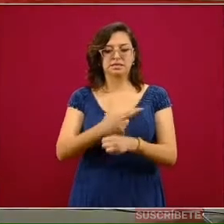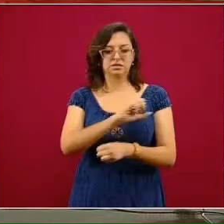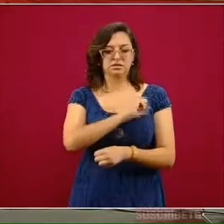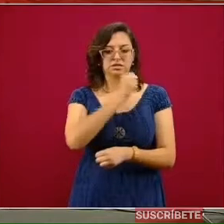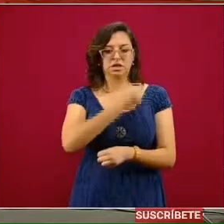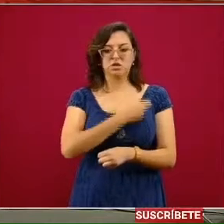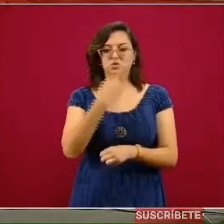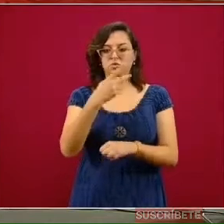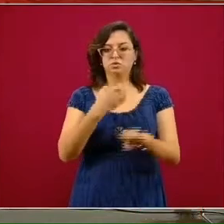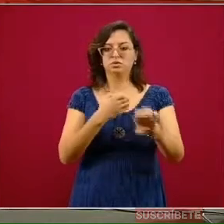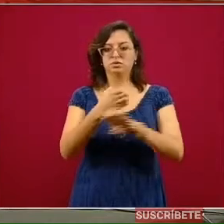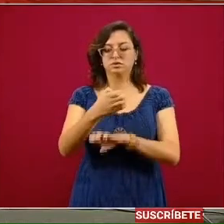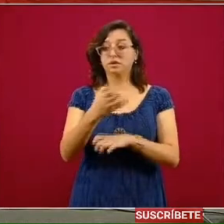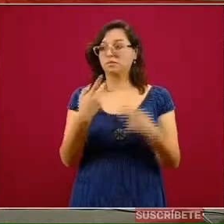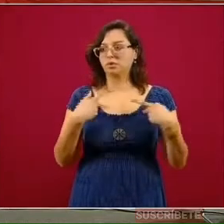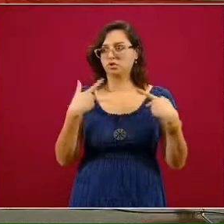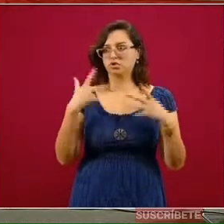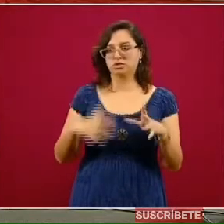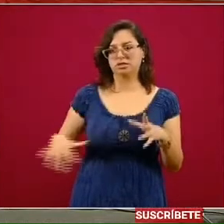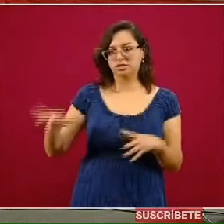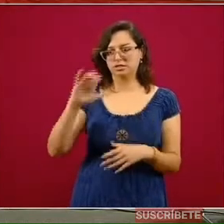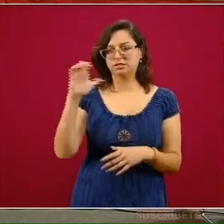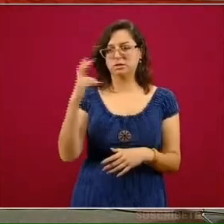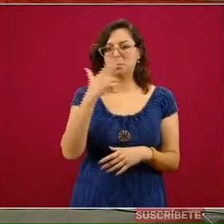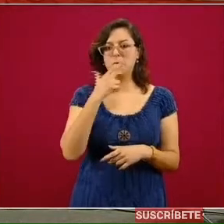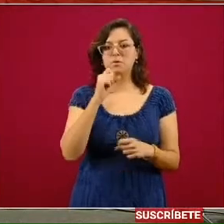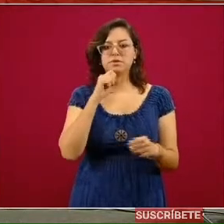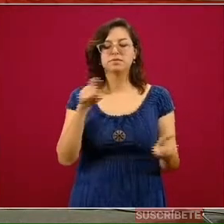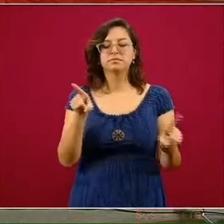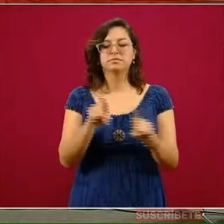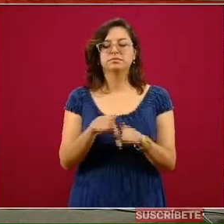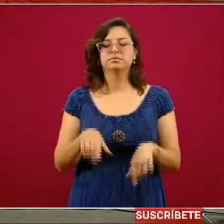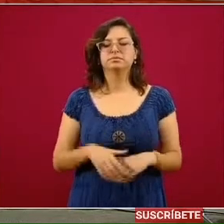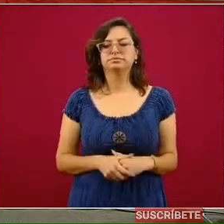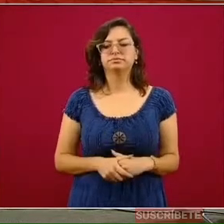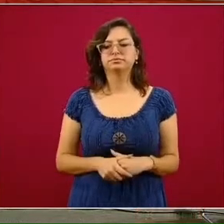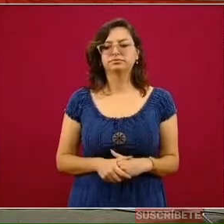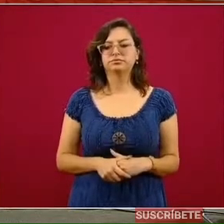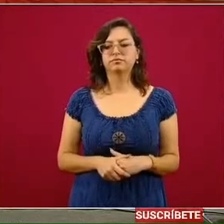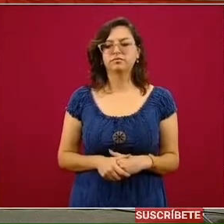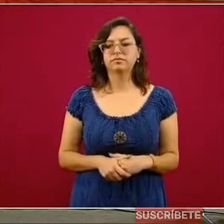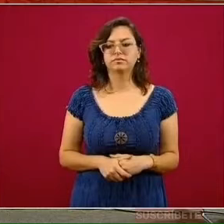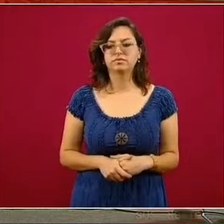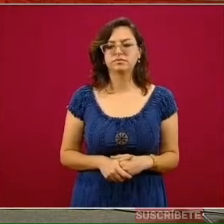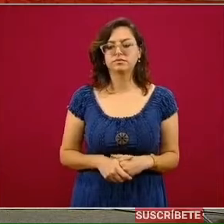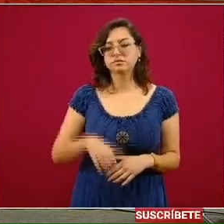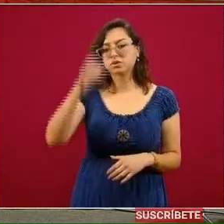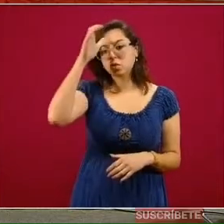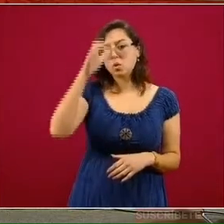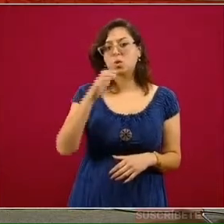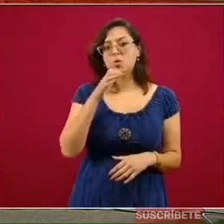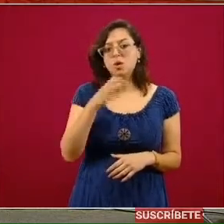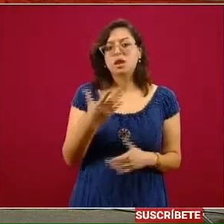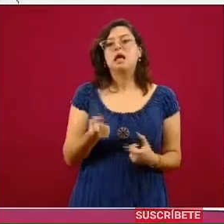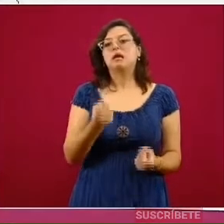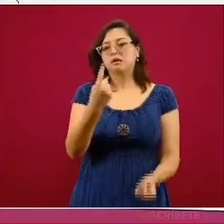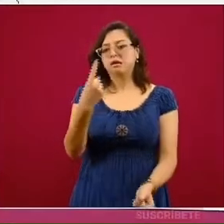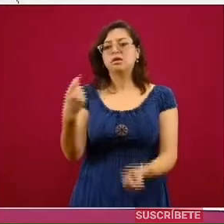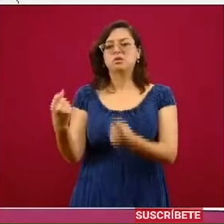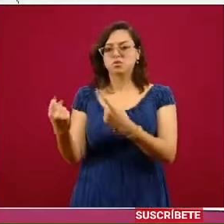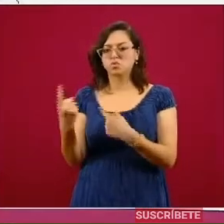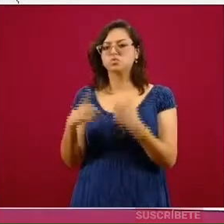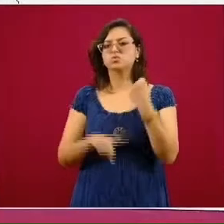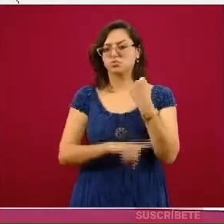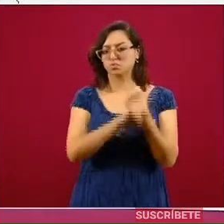siguiente. Y a la sociedad chihuahuense. Coahuila. En Coahuila nos preocupan algunas zonas que han